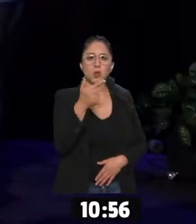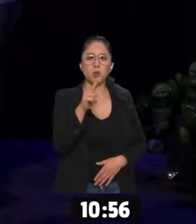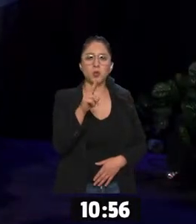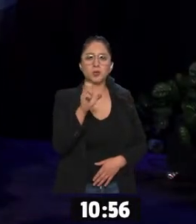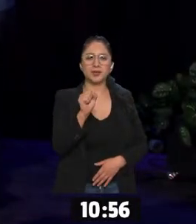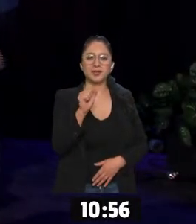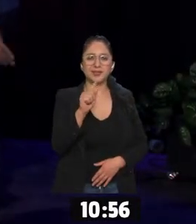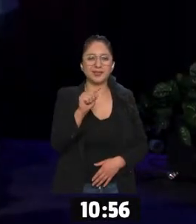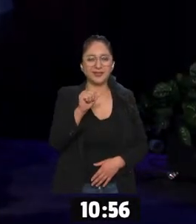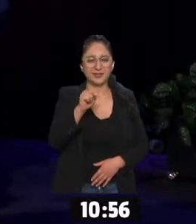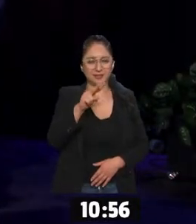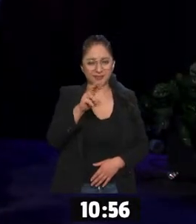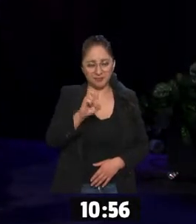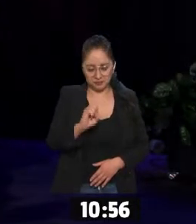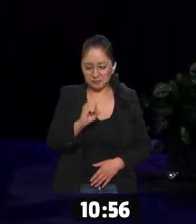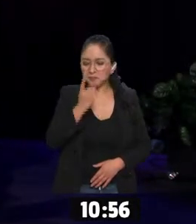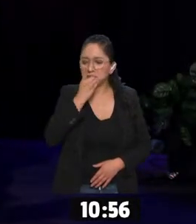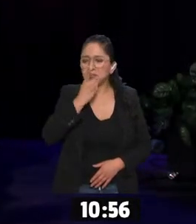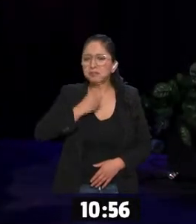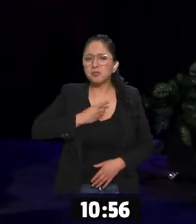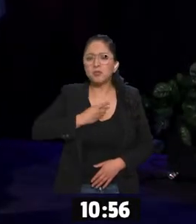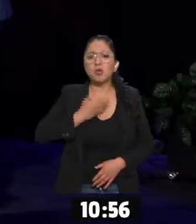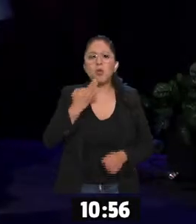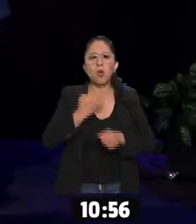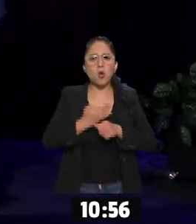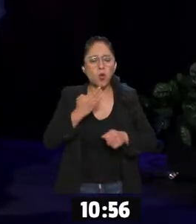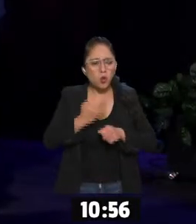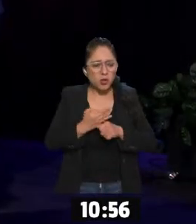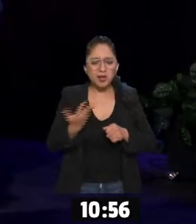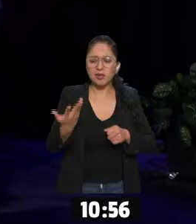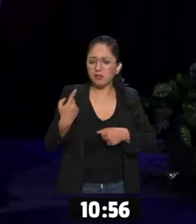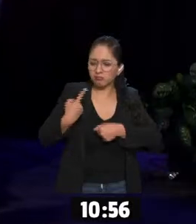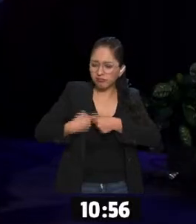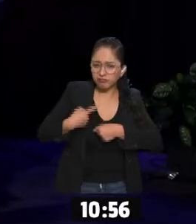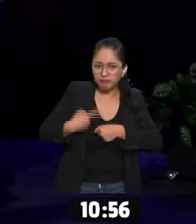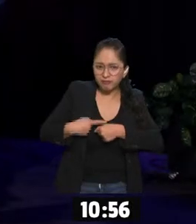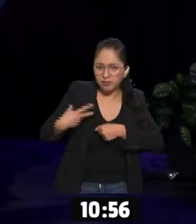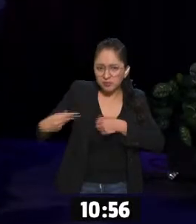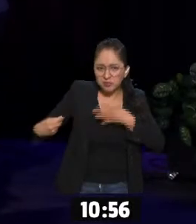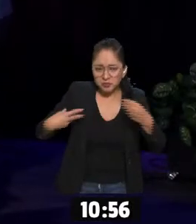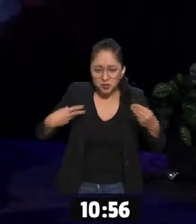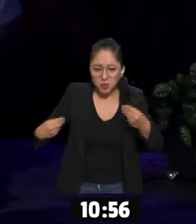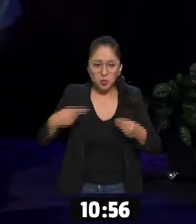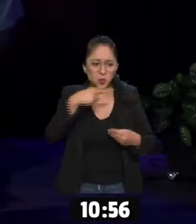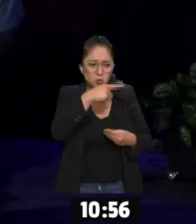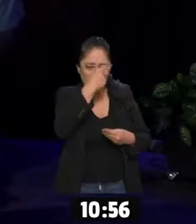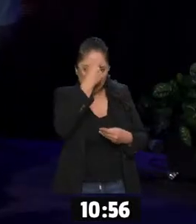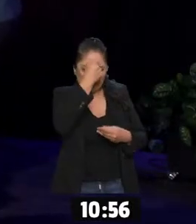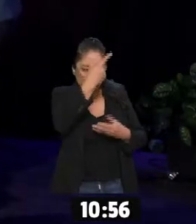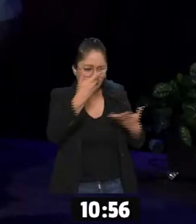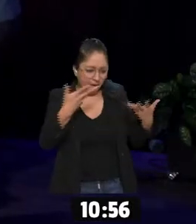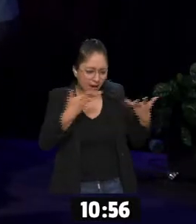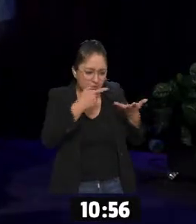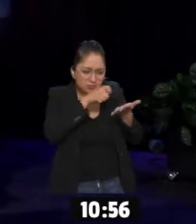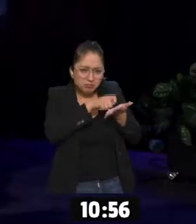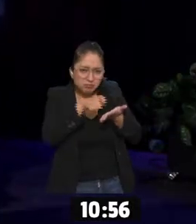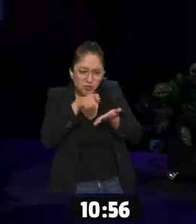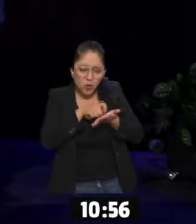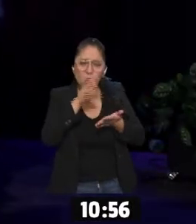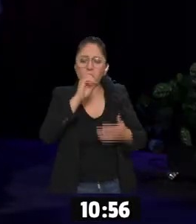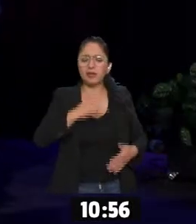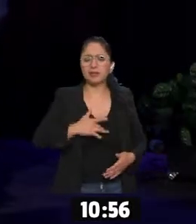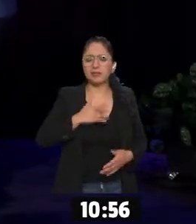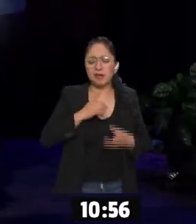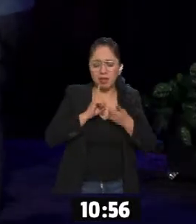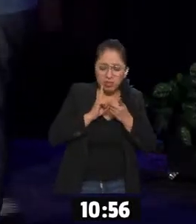que ¿Cómo vivió la pandemia, carnal? ¿Le dio por escribir? ¿Le dio por la depre? ¿Le dio por la grabada